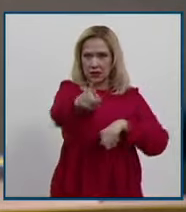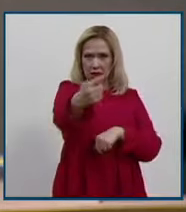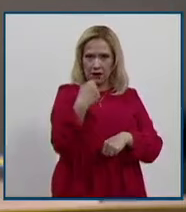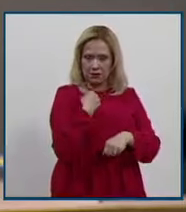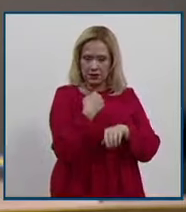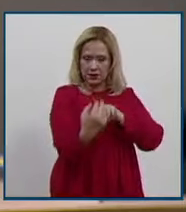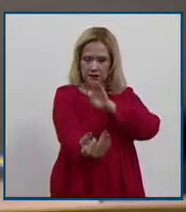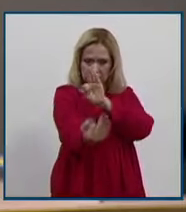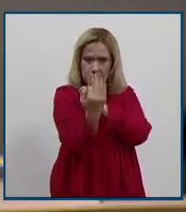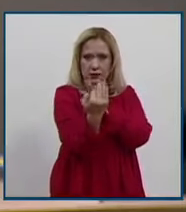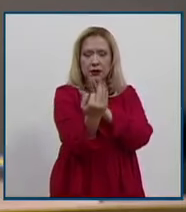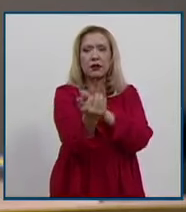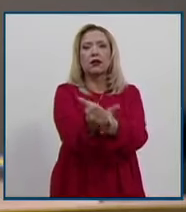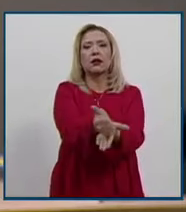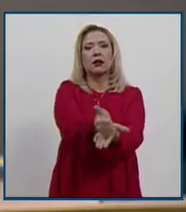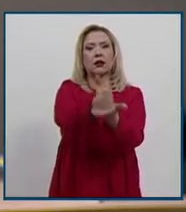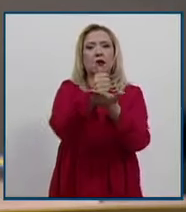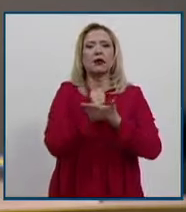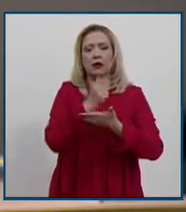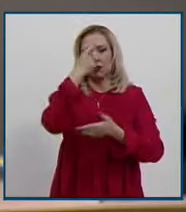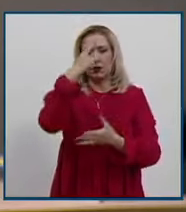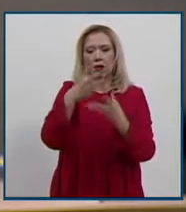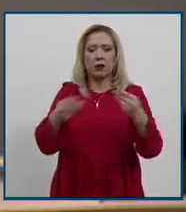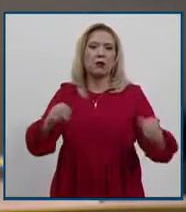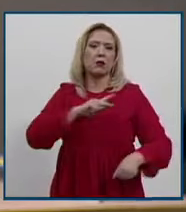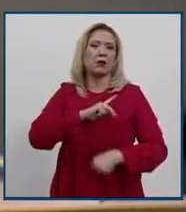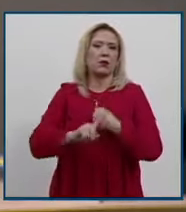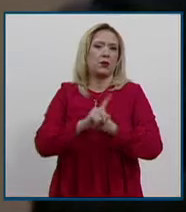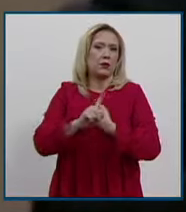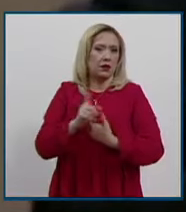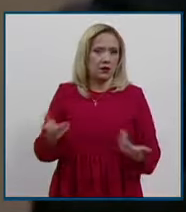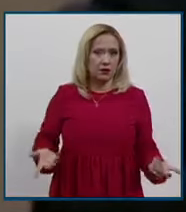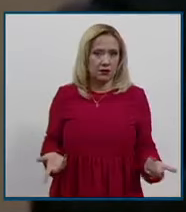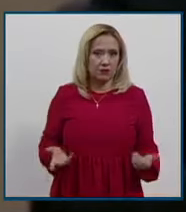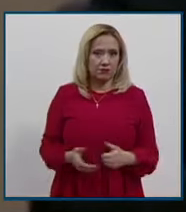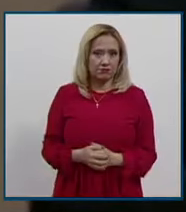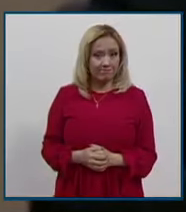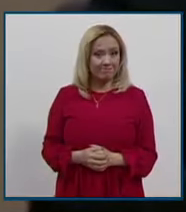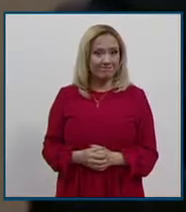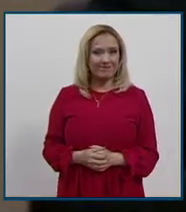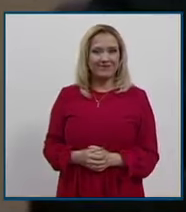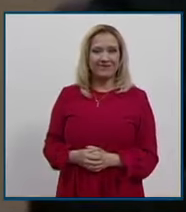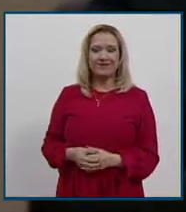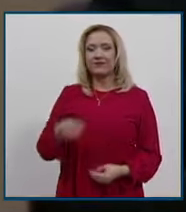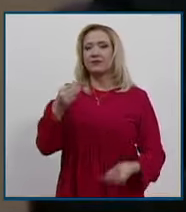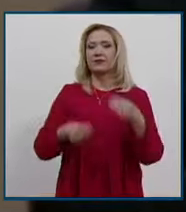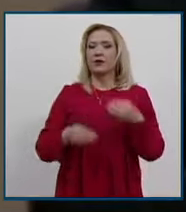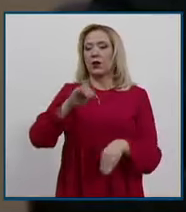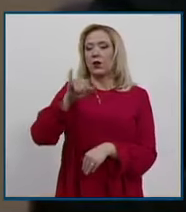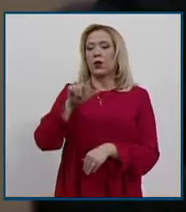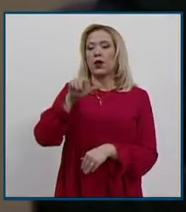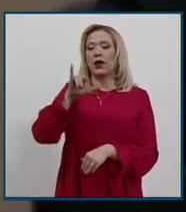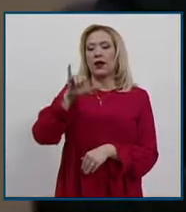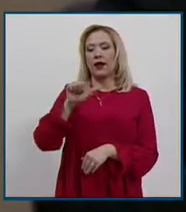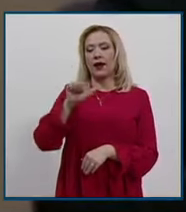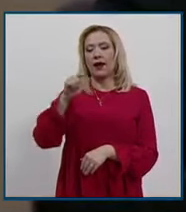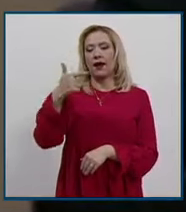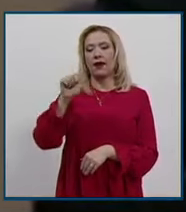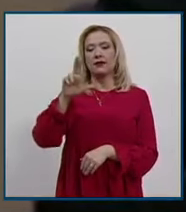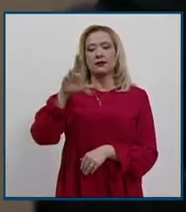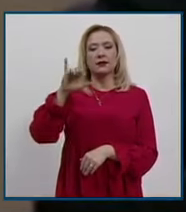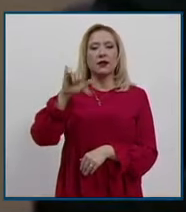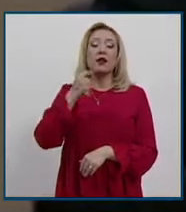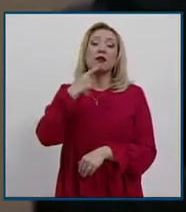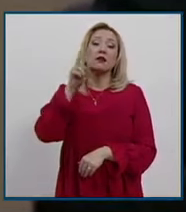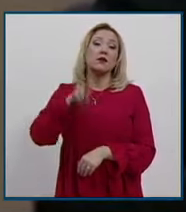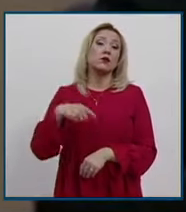eh la decisión que debe adoptarse en un determinado caso la magistrada Julia García González destacó la importancia de que las